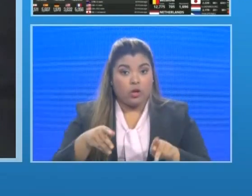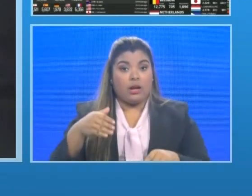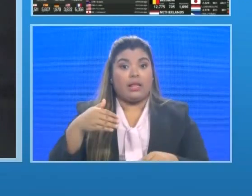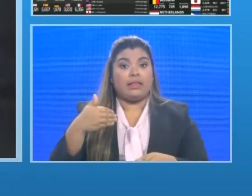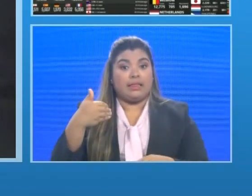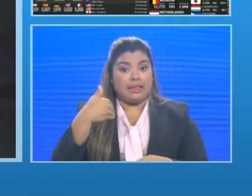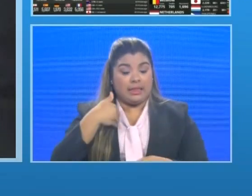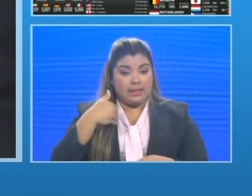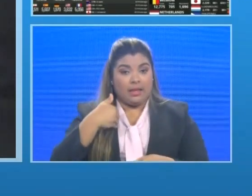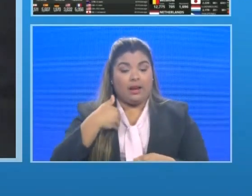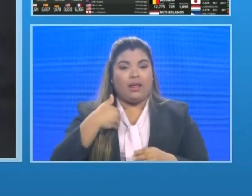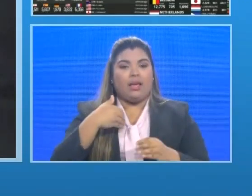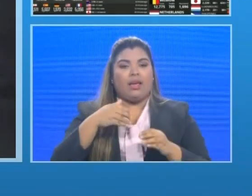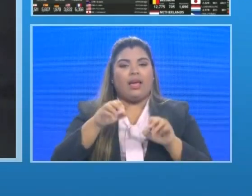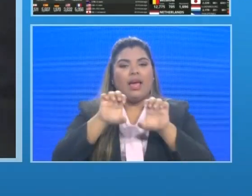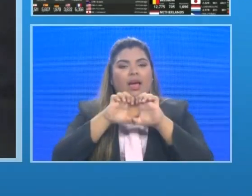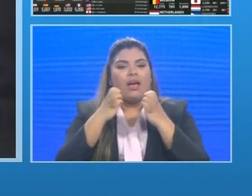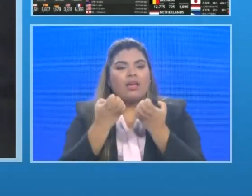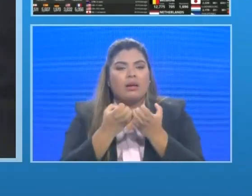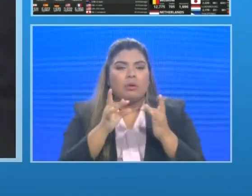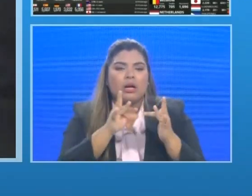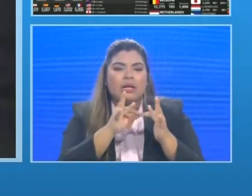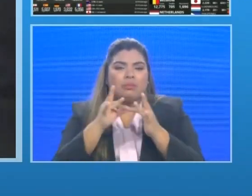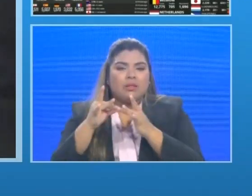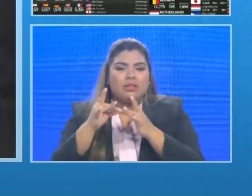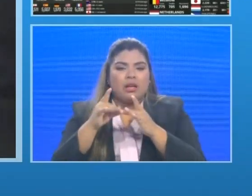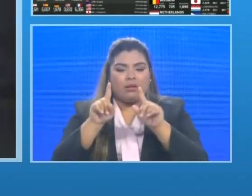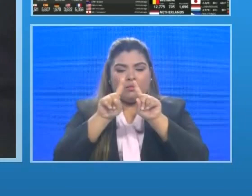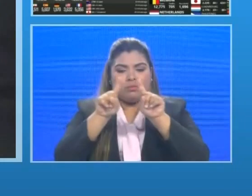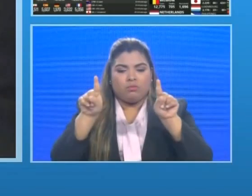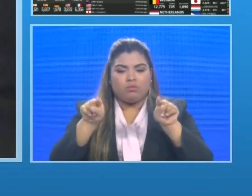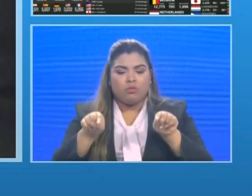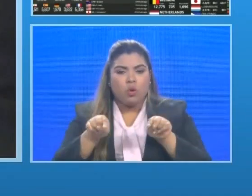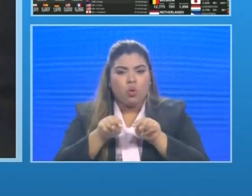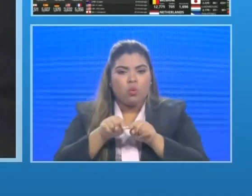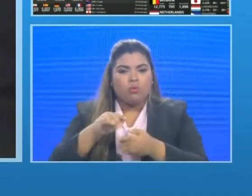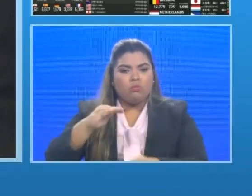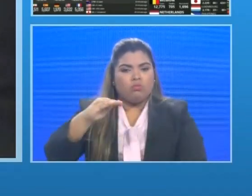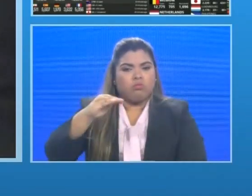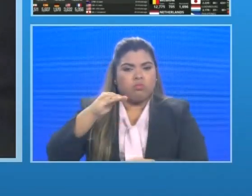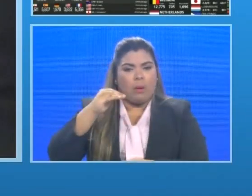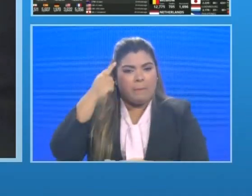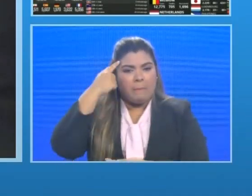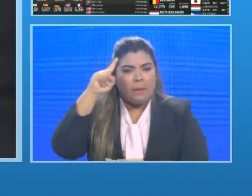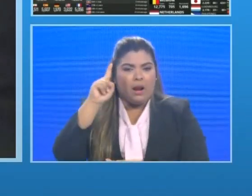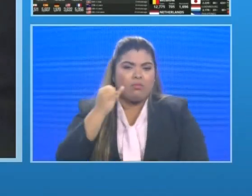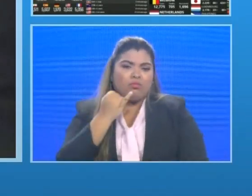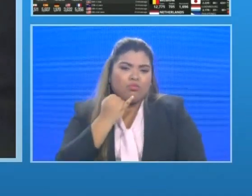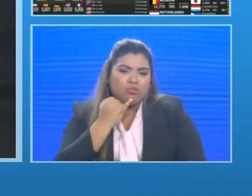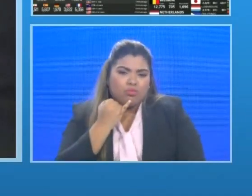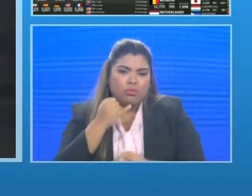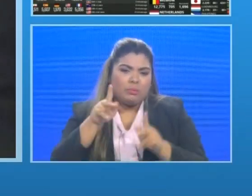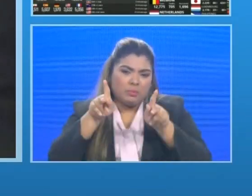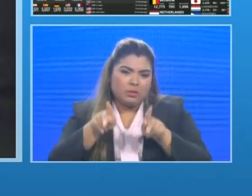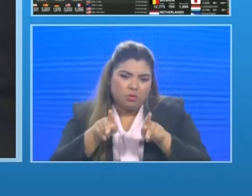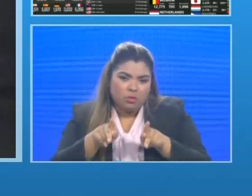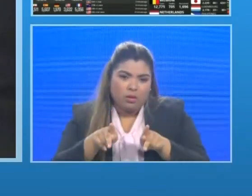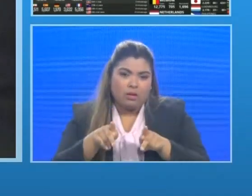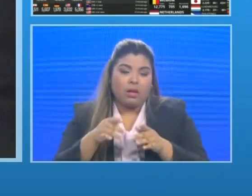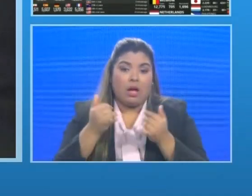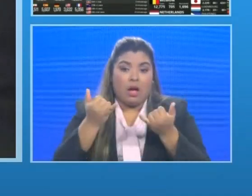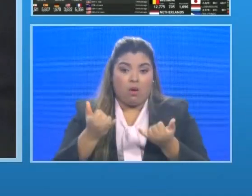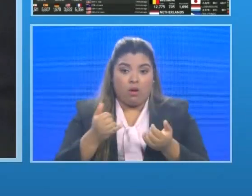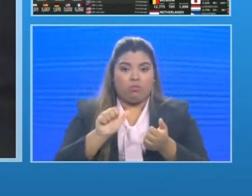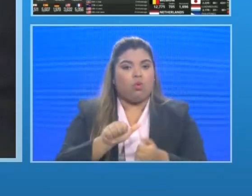de colostomía, que antes estaba centralizada su distribución en el complejo hospitalario, hemos dado la instrucción de que sea